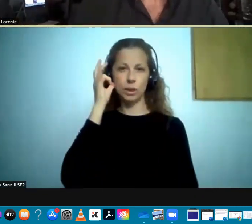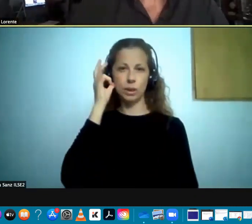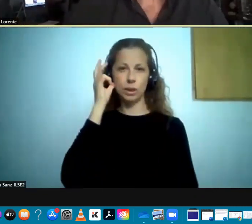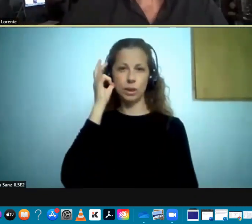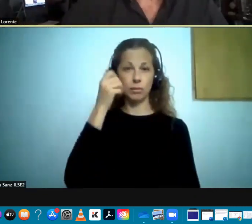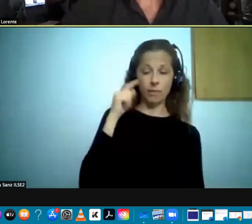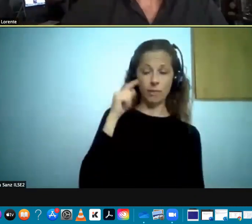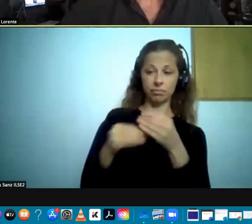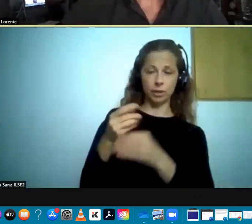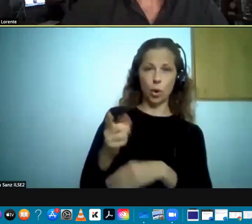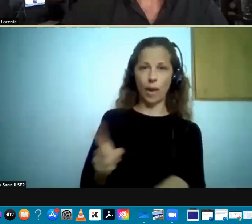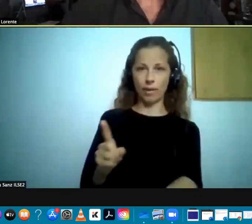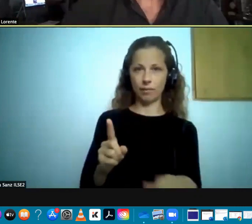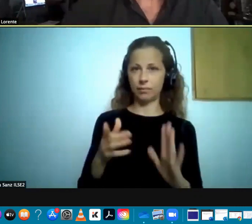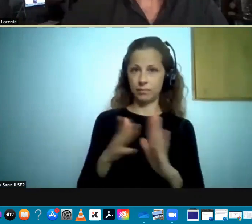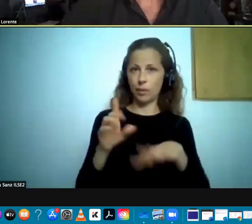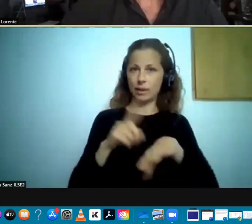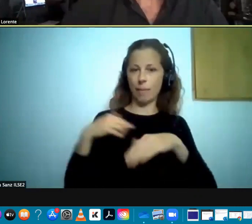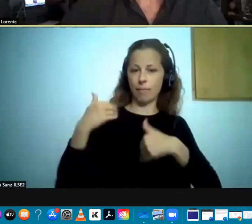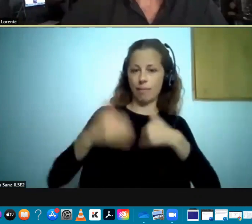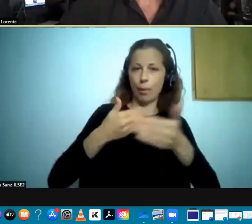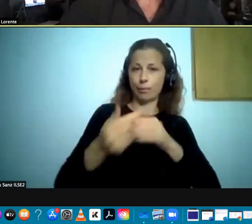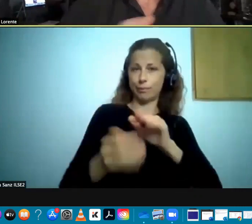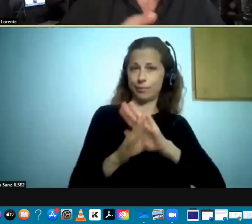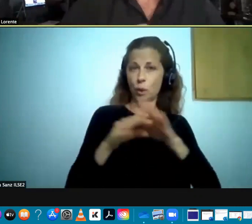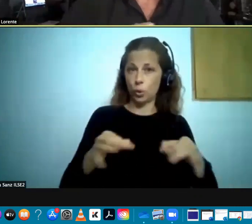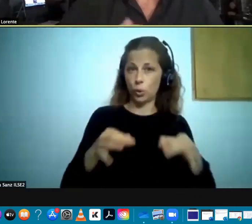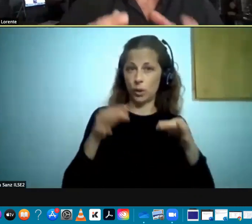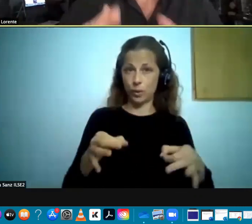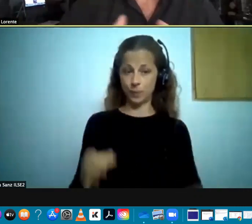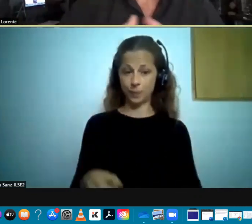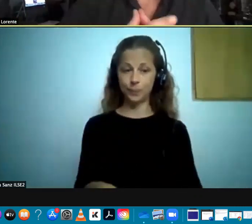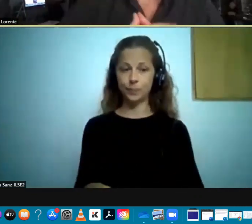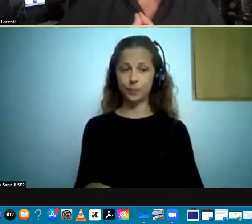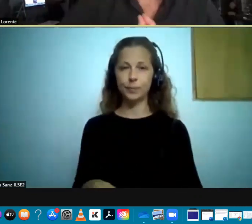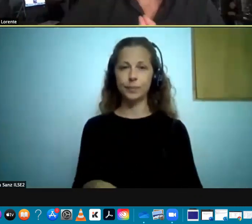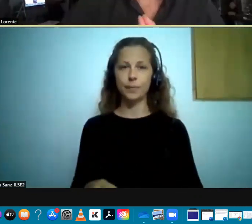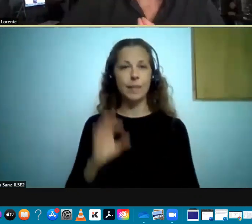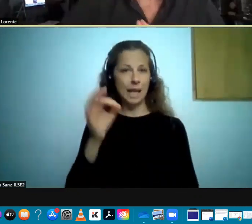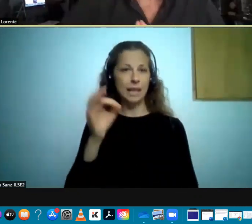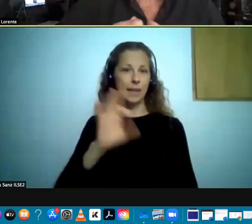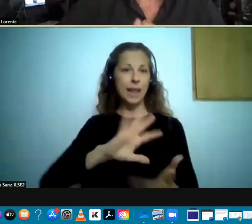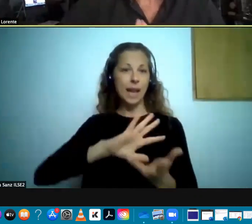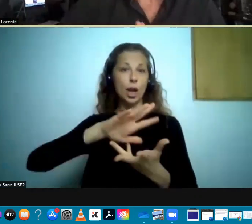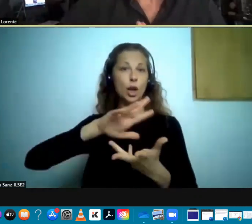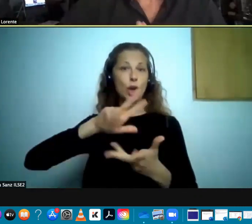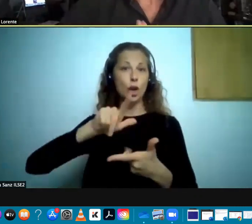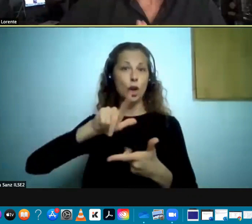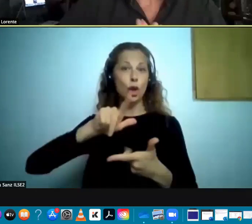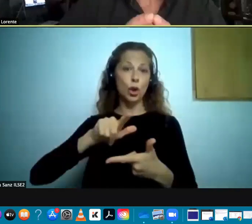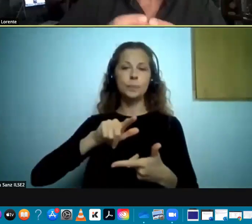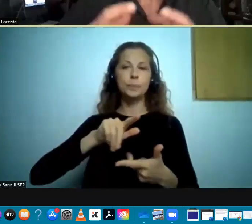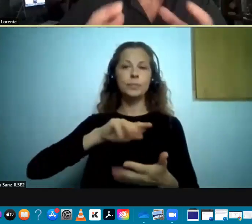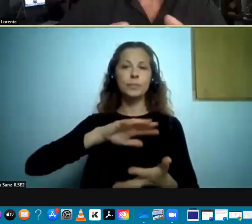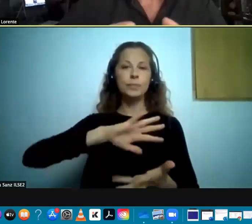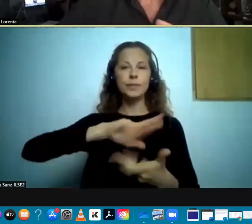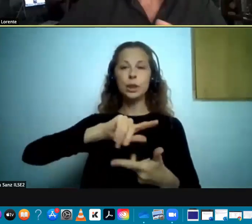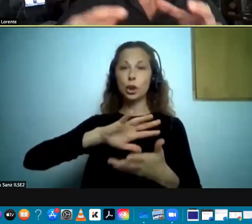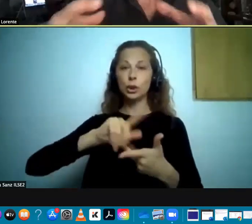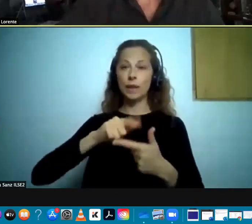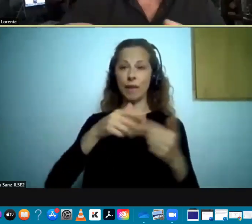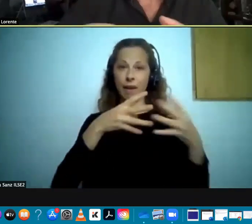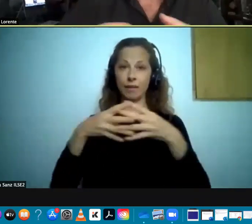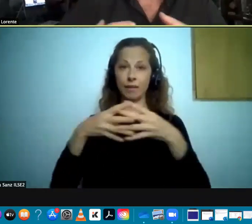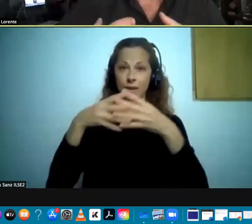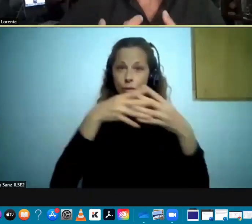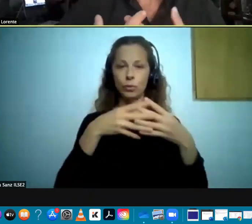Y finalmente, aunque la noticia tapa un poco, pero ha sido muy significativa en estas elecciones estadounidenses, la idea